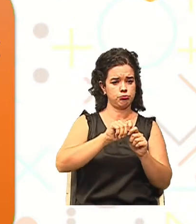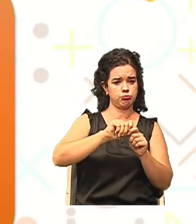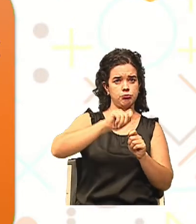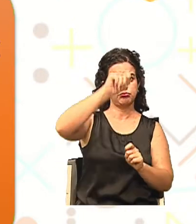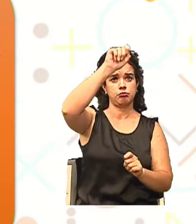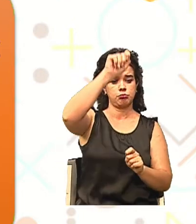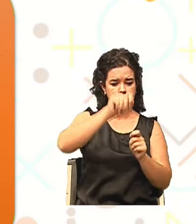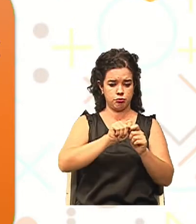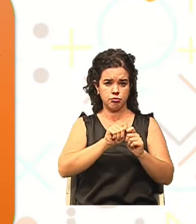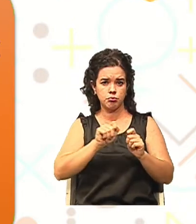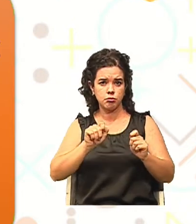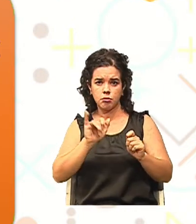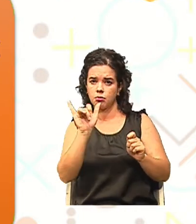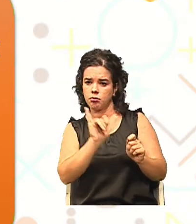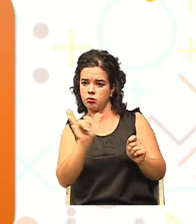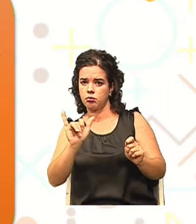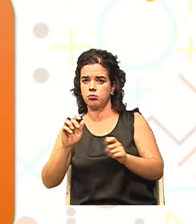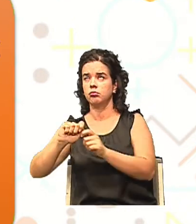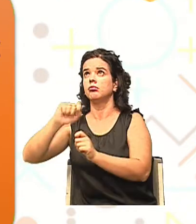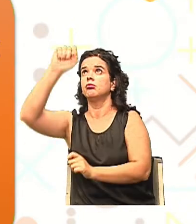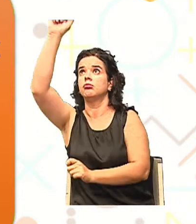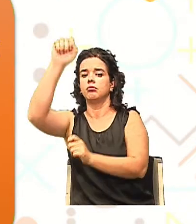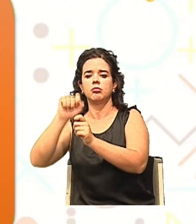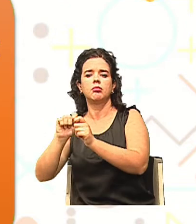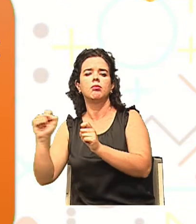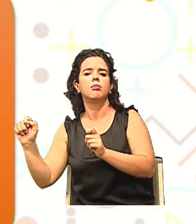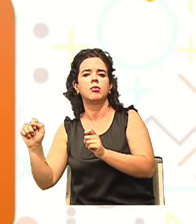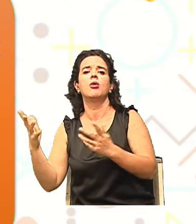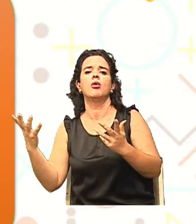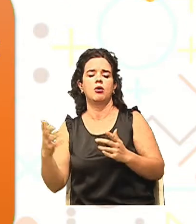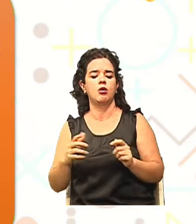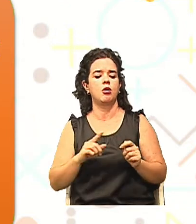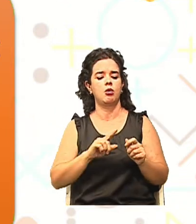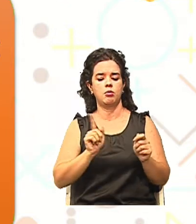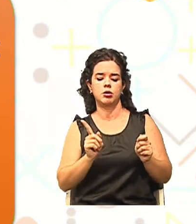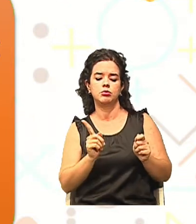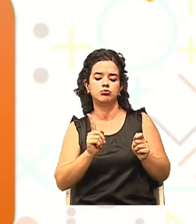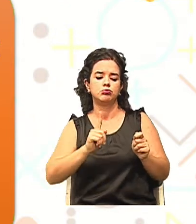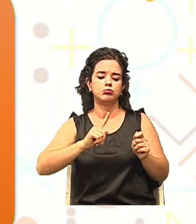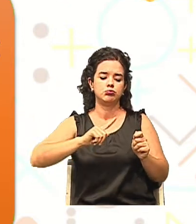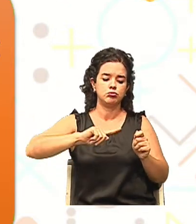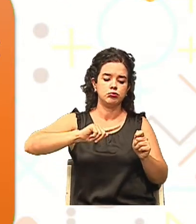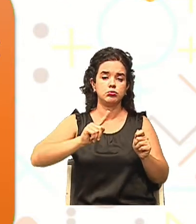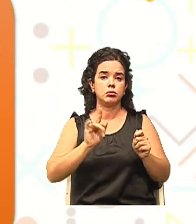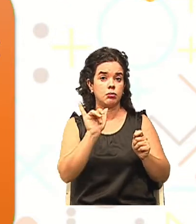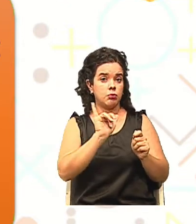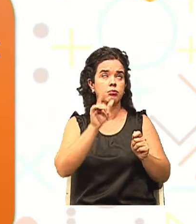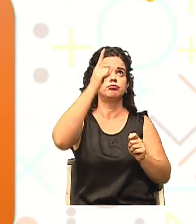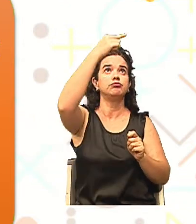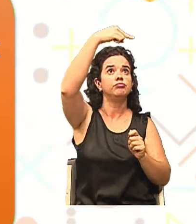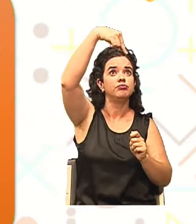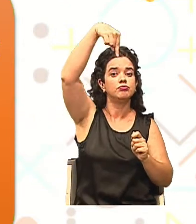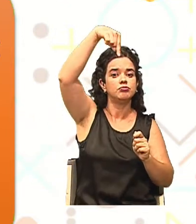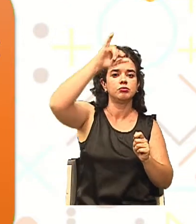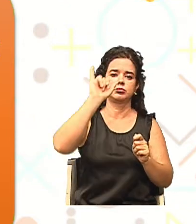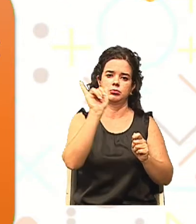ángulos de igual medida y lados correspondientes proporcionales.